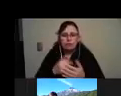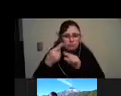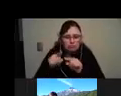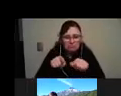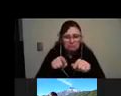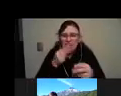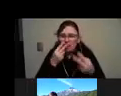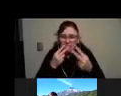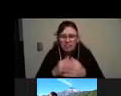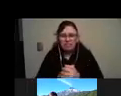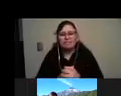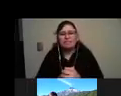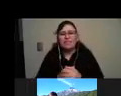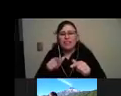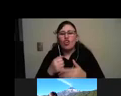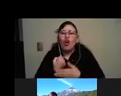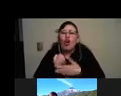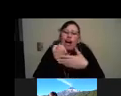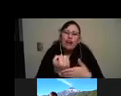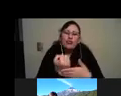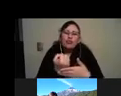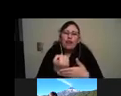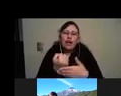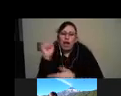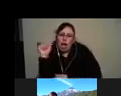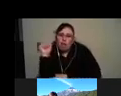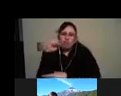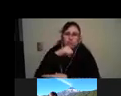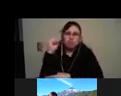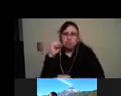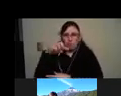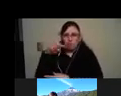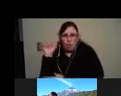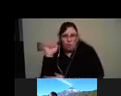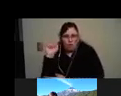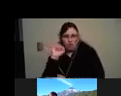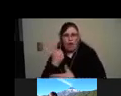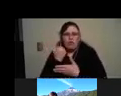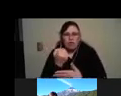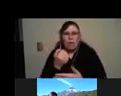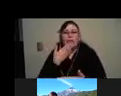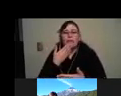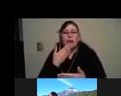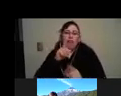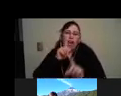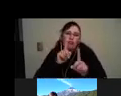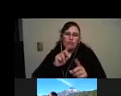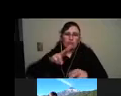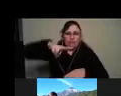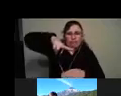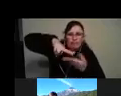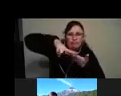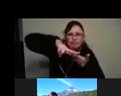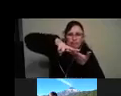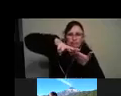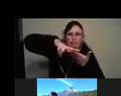¿cierto? Para favorecer el mecanismo de control postural, ejercicios de guata, ¿cierto? O de prono